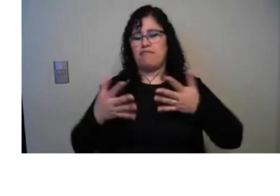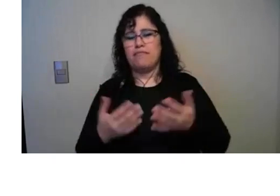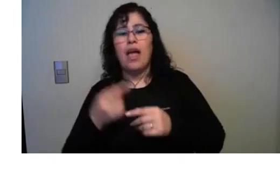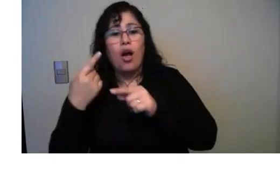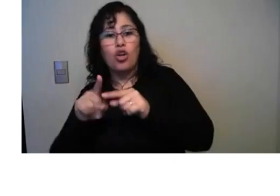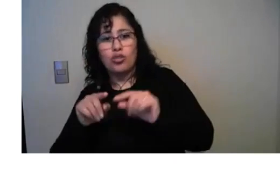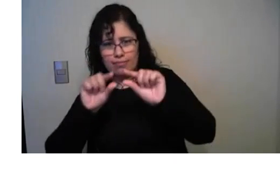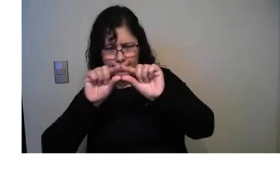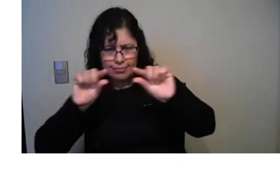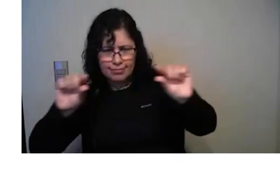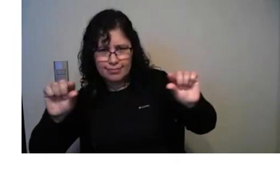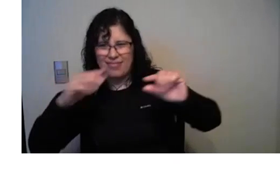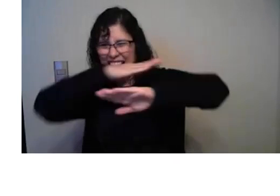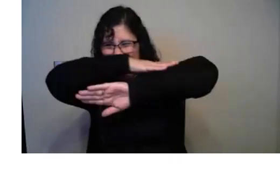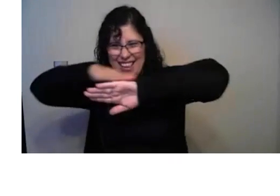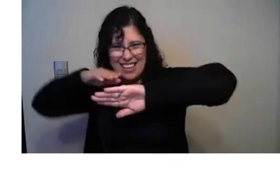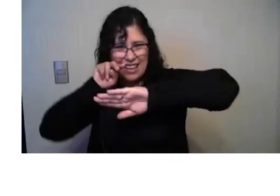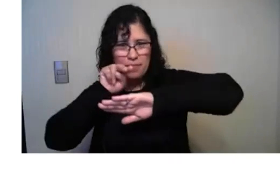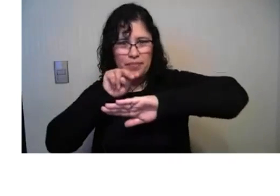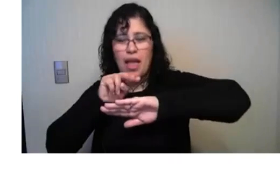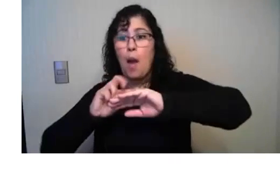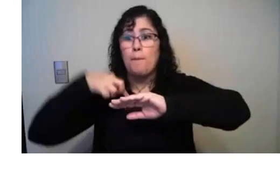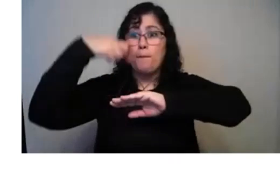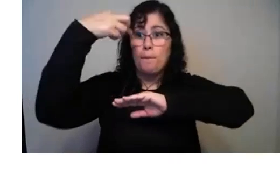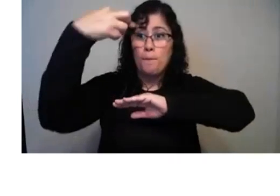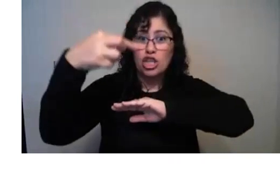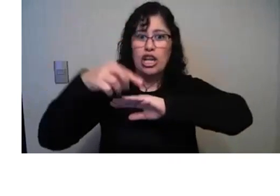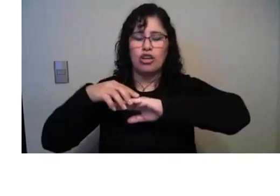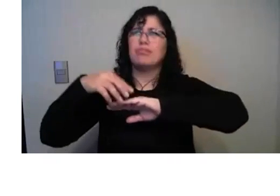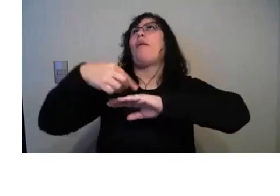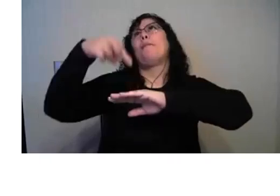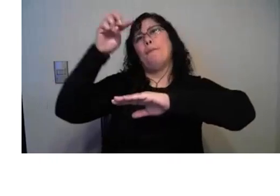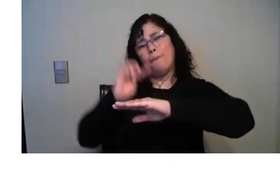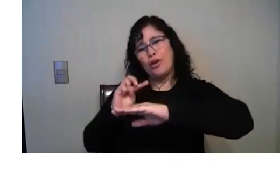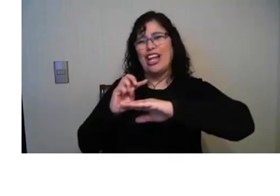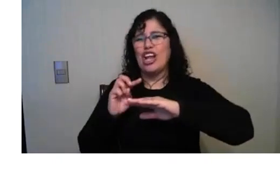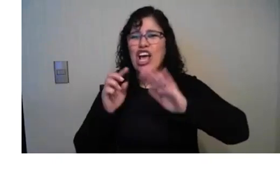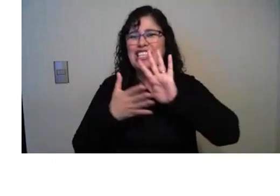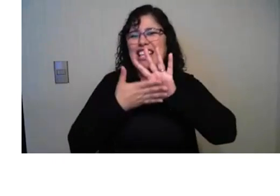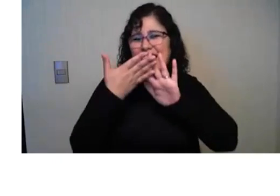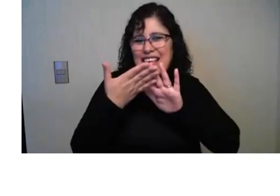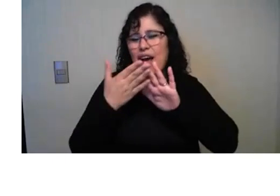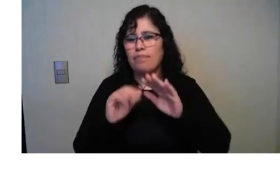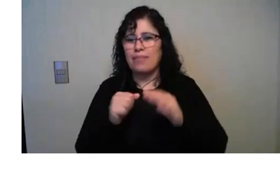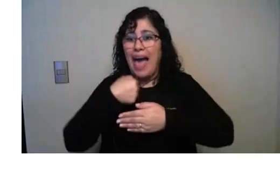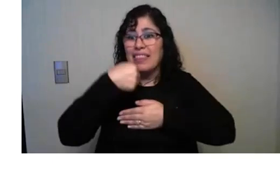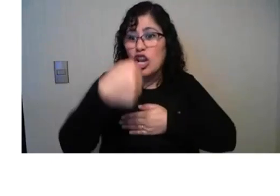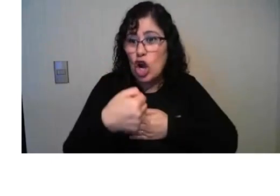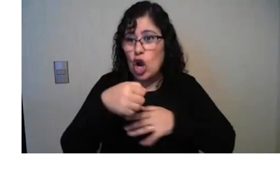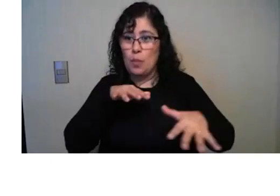en toda esta parte posterior será sensitiva y toda la parte anterior será motora. Ahora, respecto a la parte